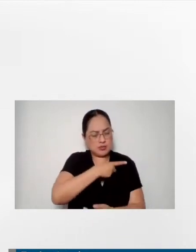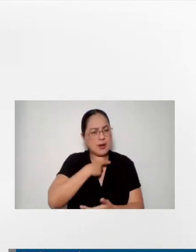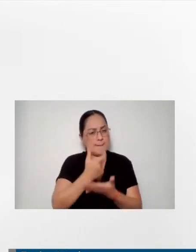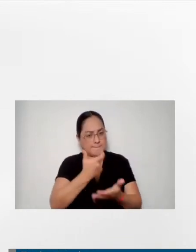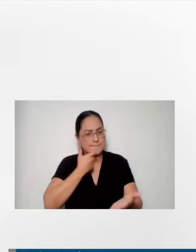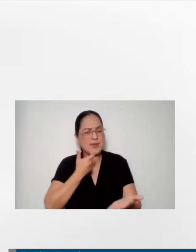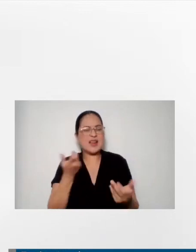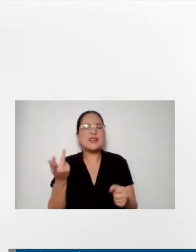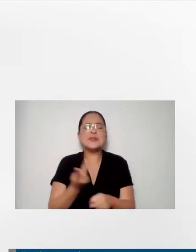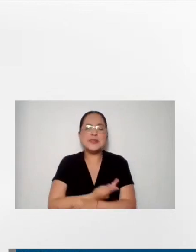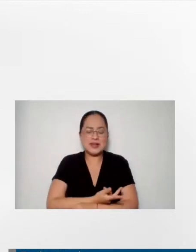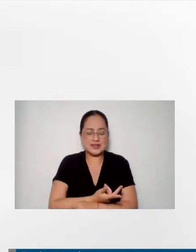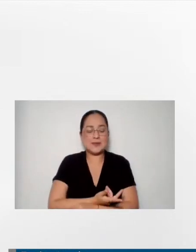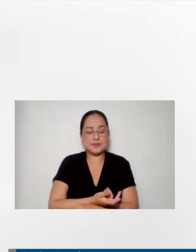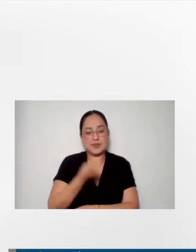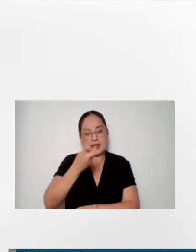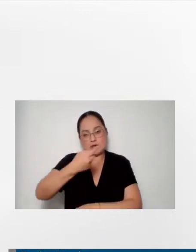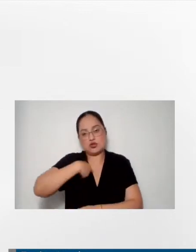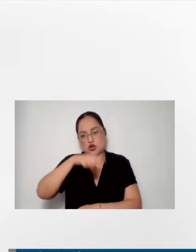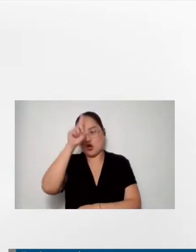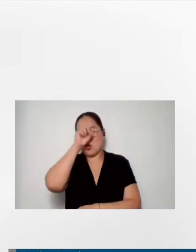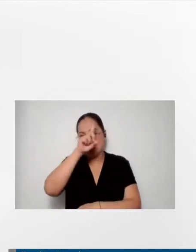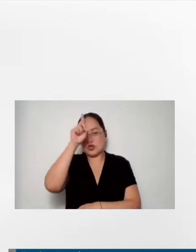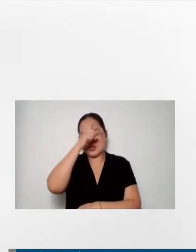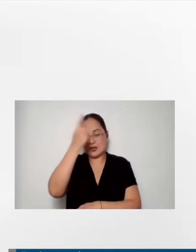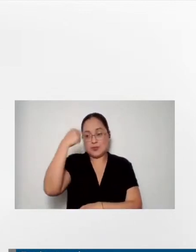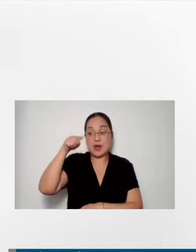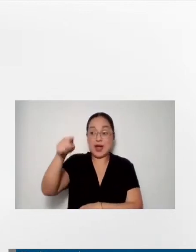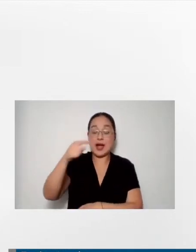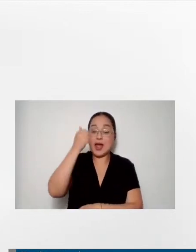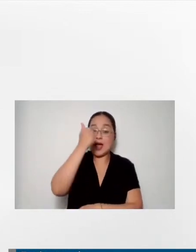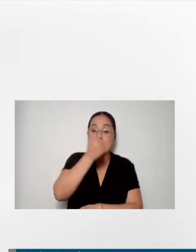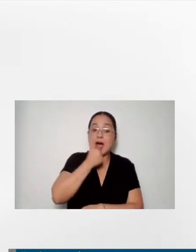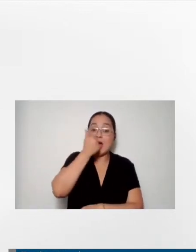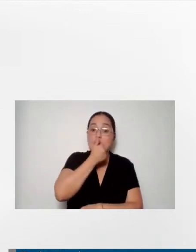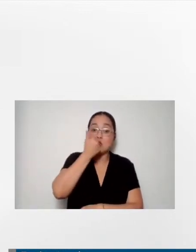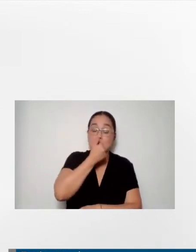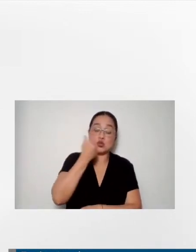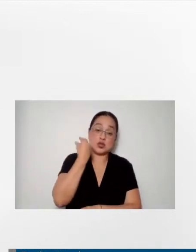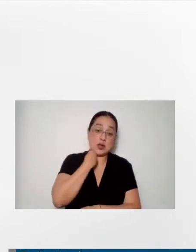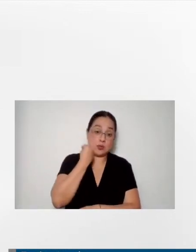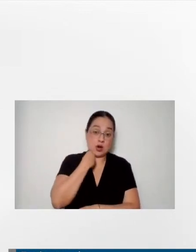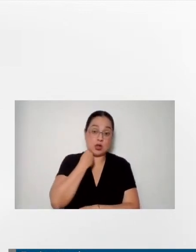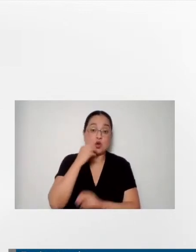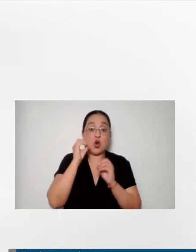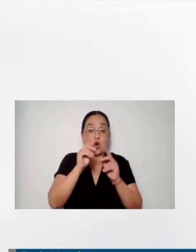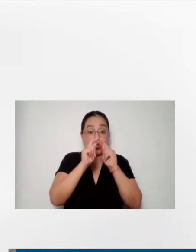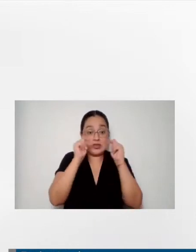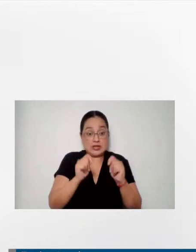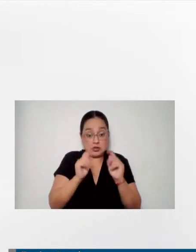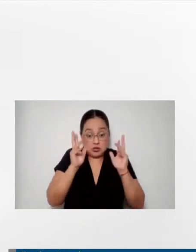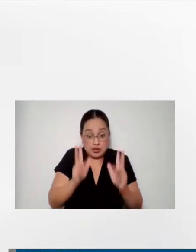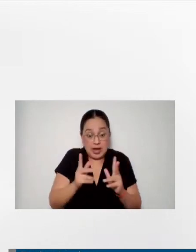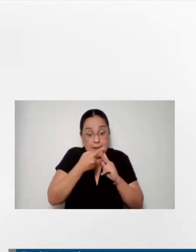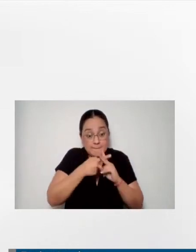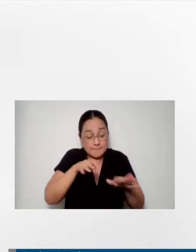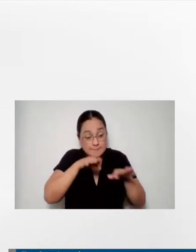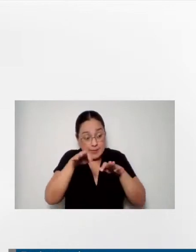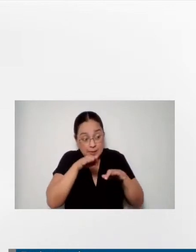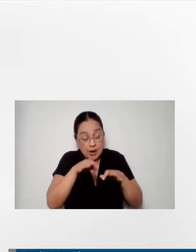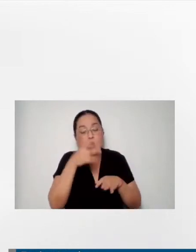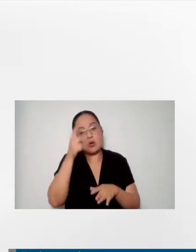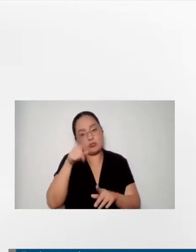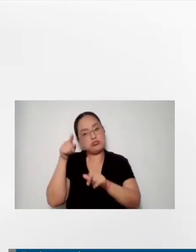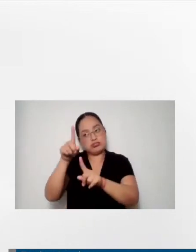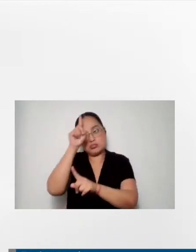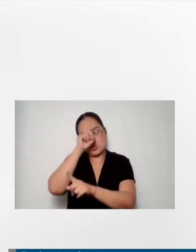que lo recomendaría mucho para personas estudiantes de Derecho y recién egresadas. Y bueno,